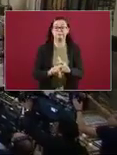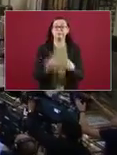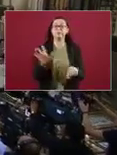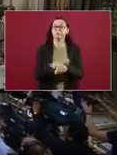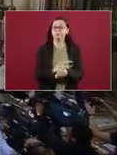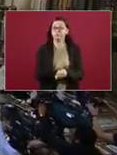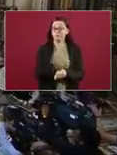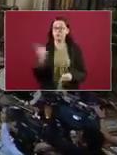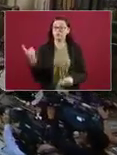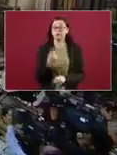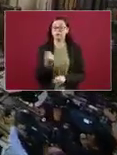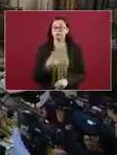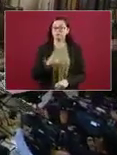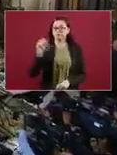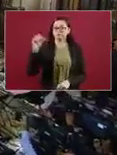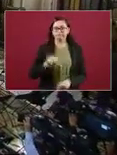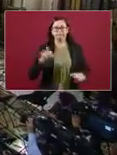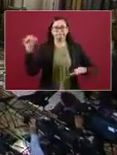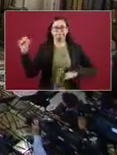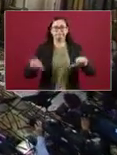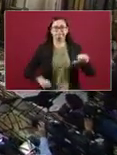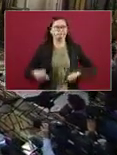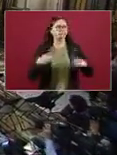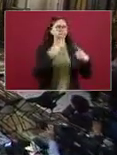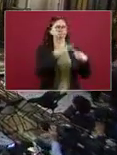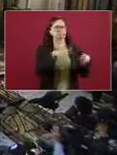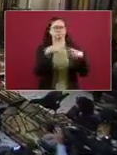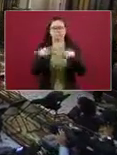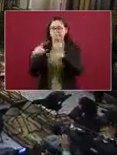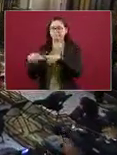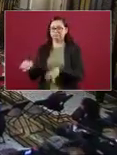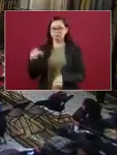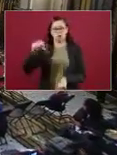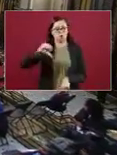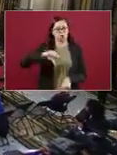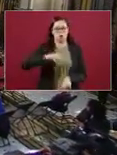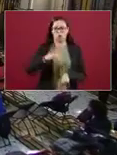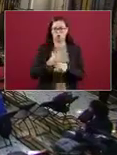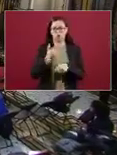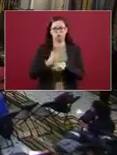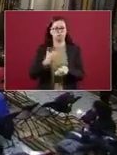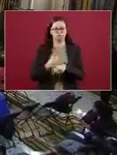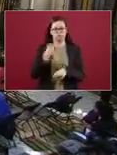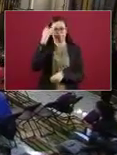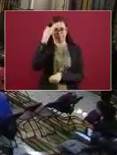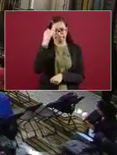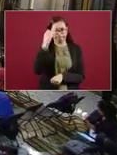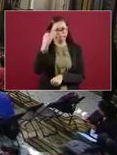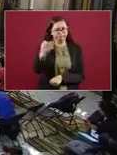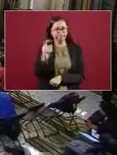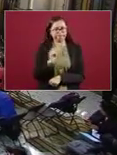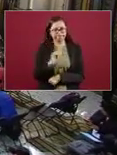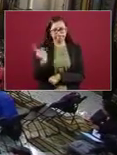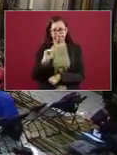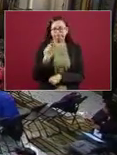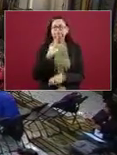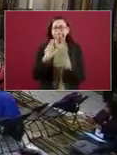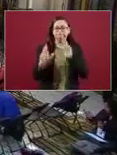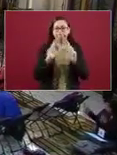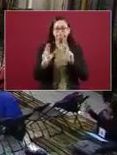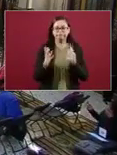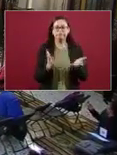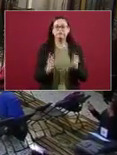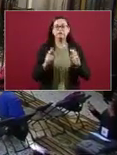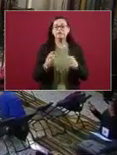otras actividades, no vamos a tardar mucho, pero sí vamos a dar respuesta. A ver,